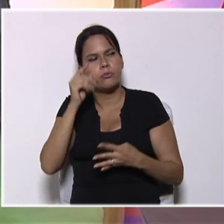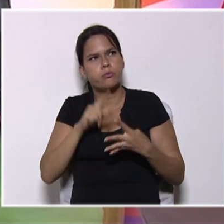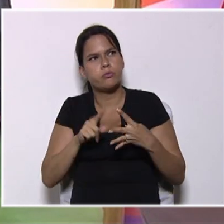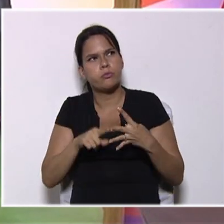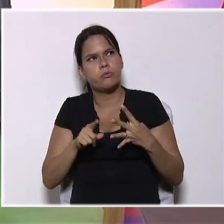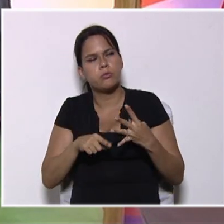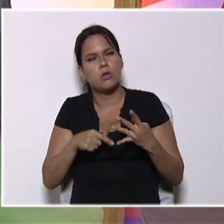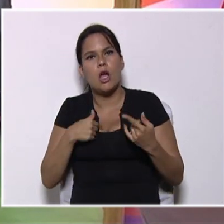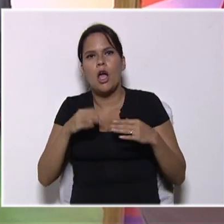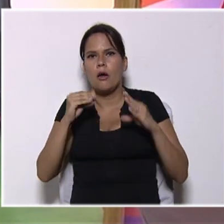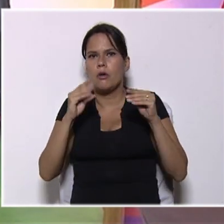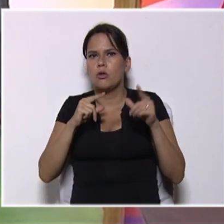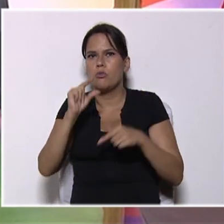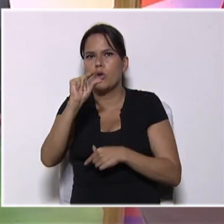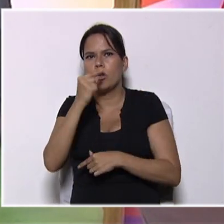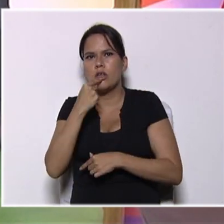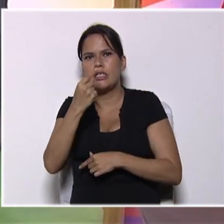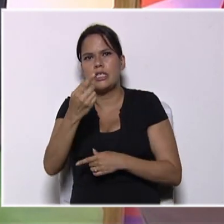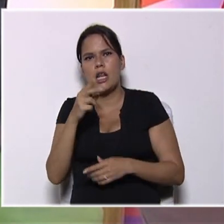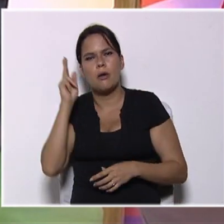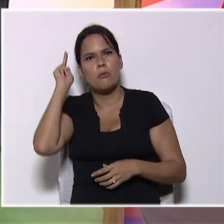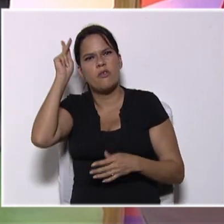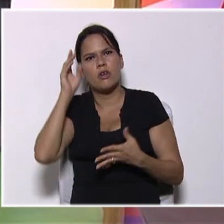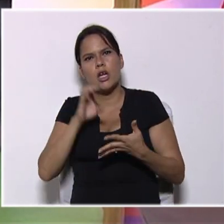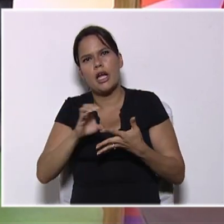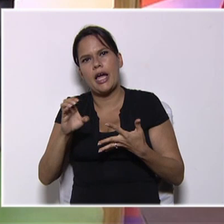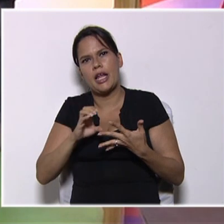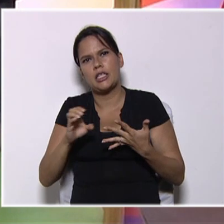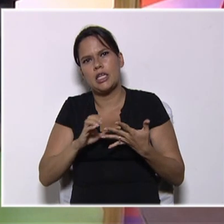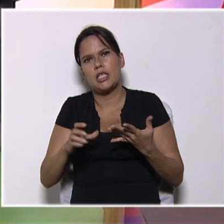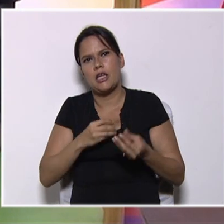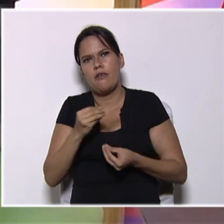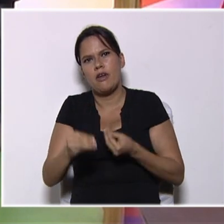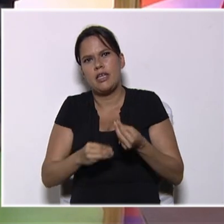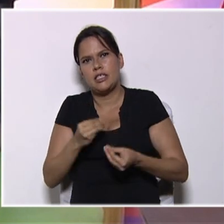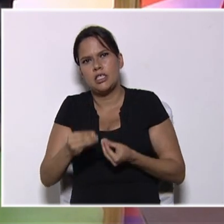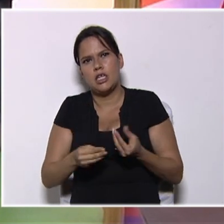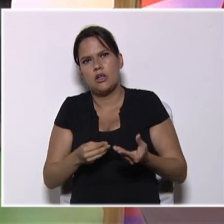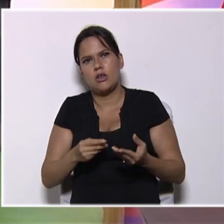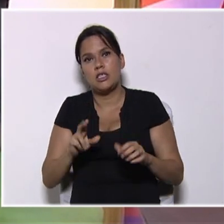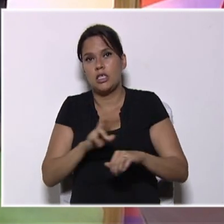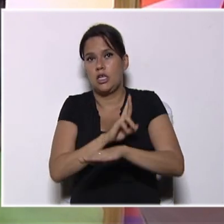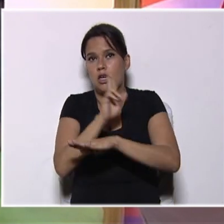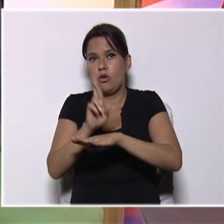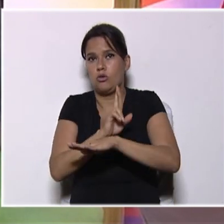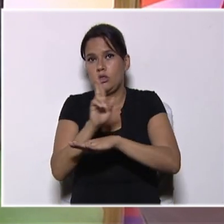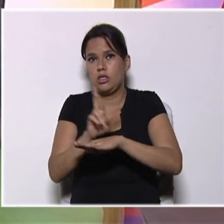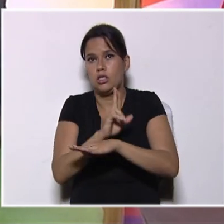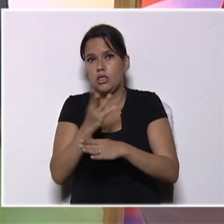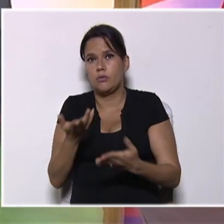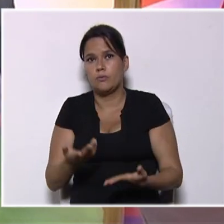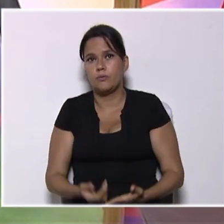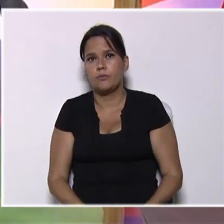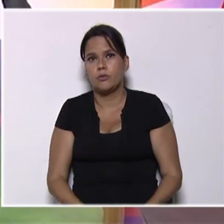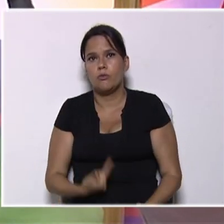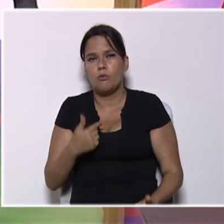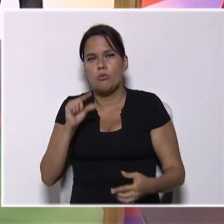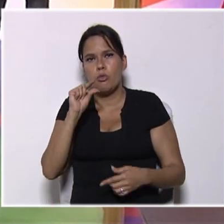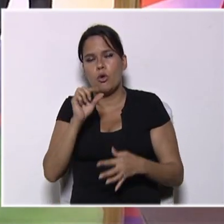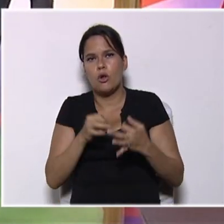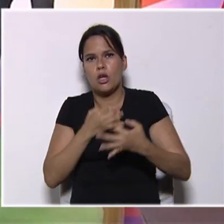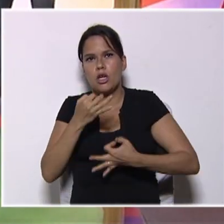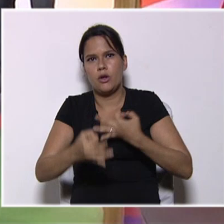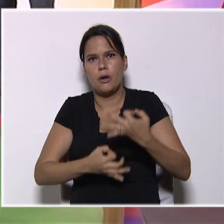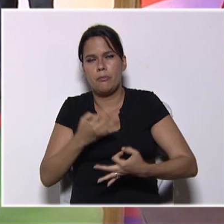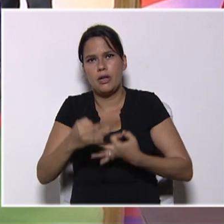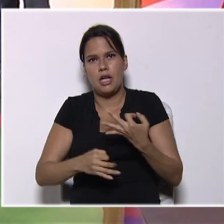un poco de lo que decía la profe, ¿qué características va a tener lo que va a ser esa recuperación o esa reutilización? Y es un poco lo que quiero explicarles acá en